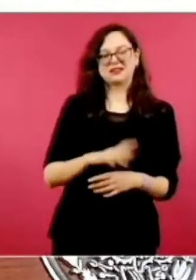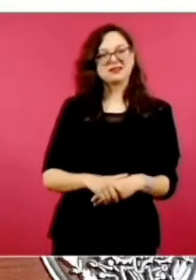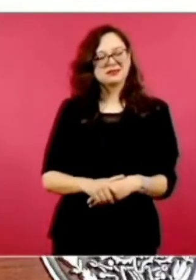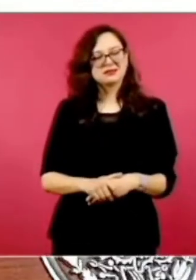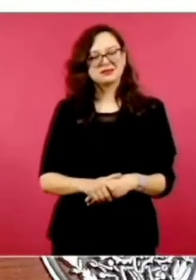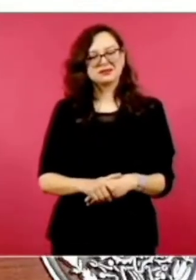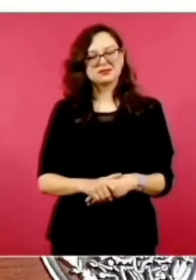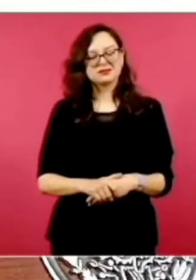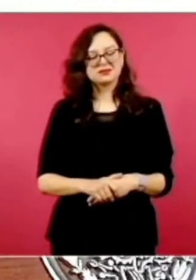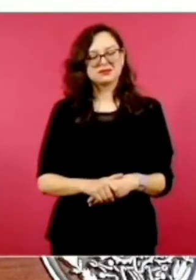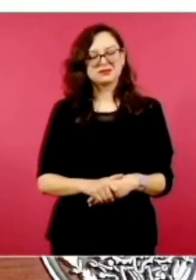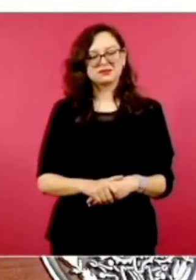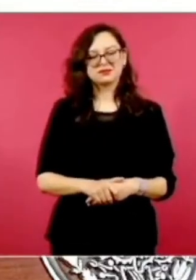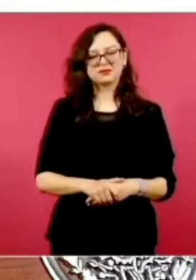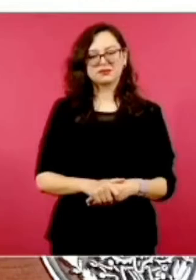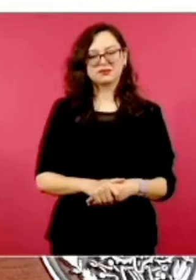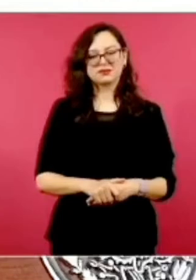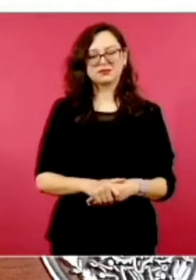Y